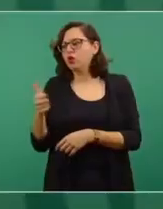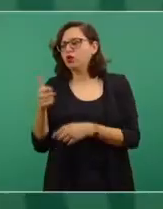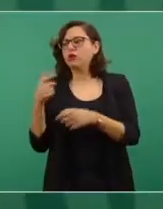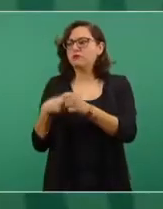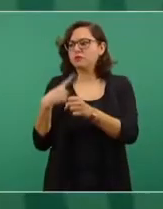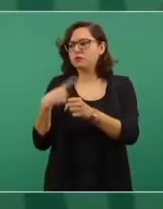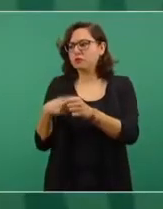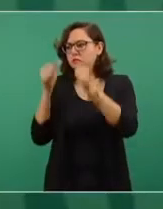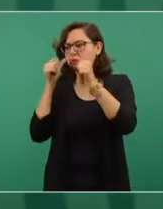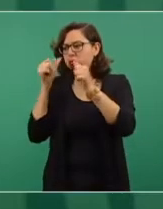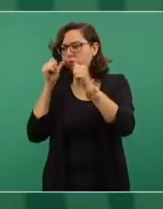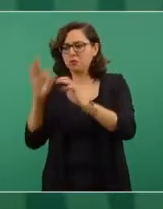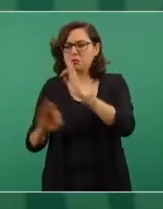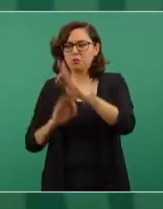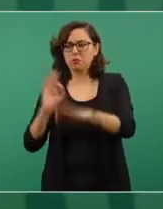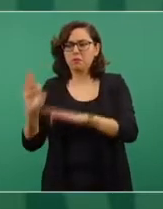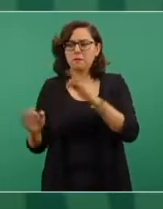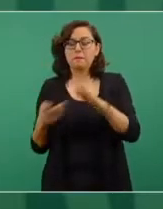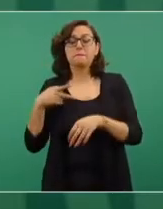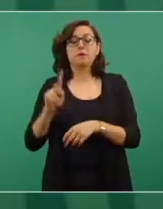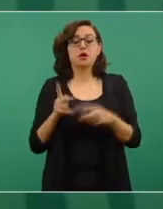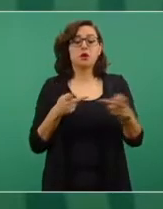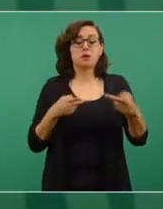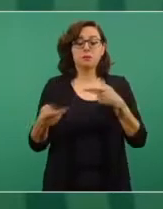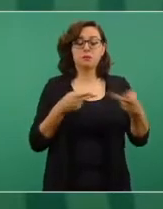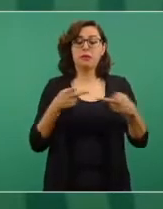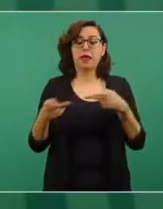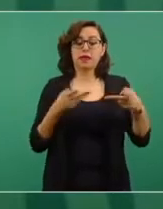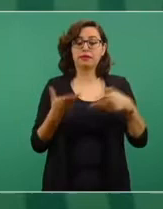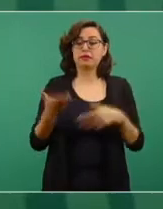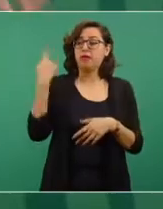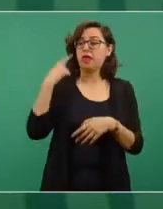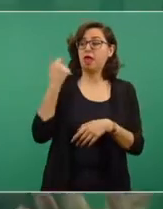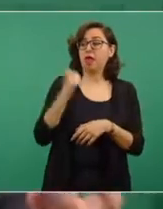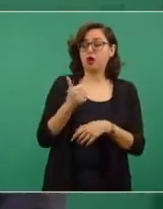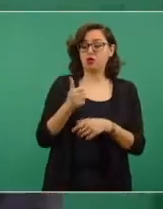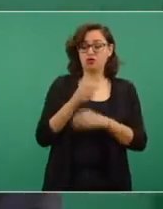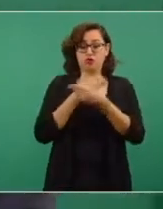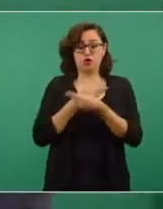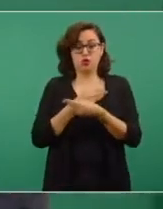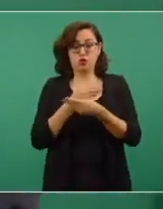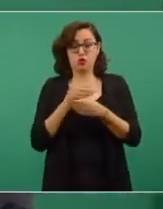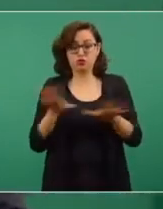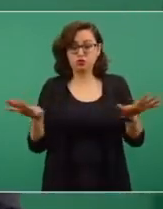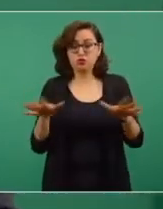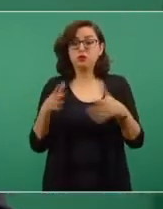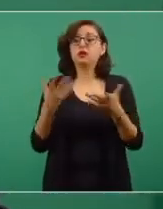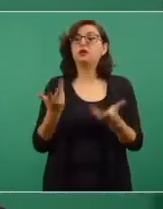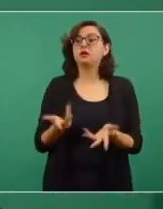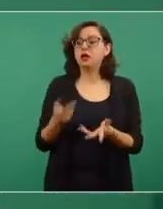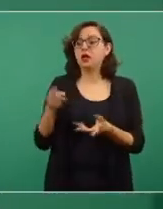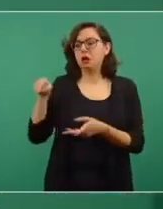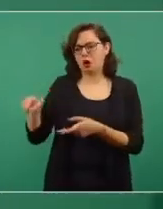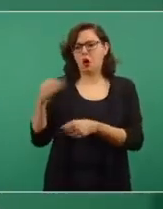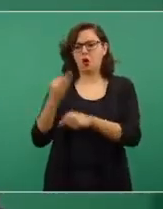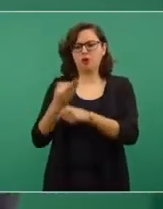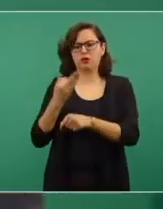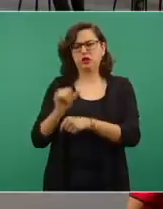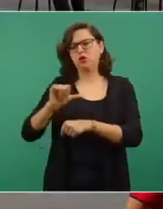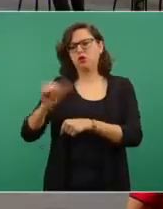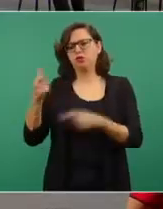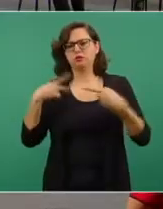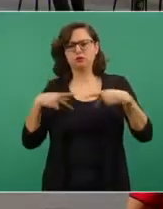publicamos en agosto del año pasado, se tiene la capacidad de reutilizarlas para pacientes con